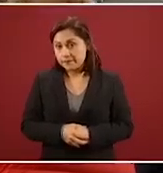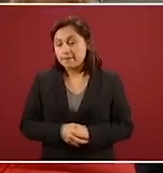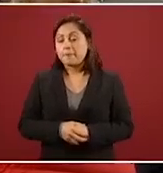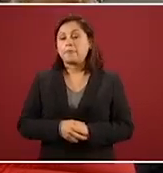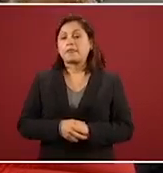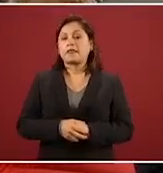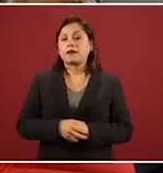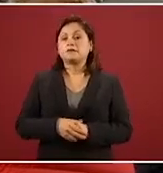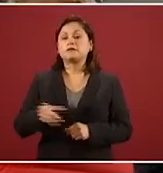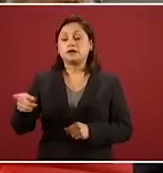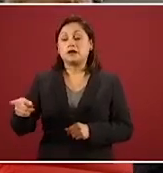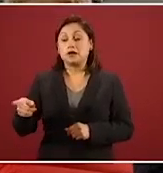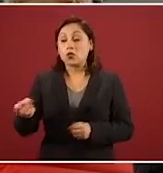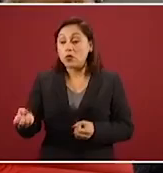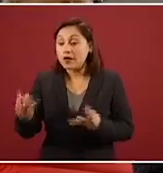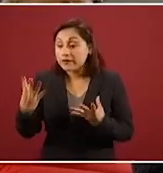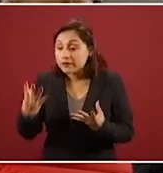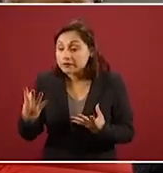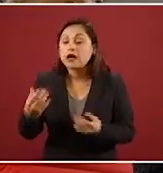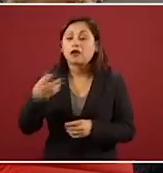49,000 se han beneficiado.